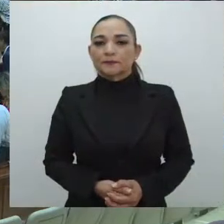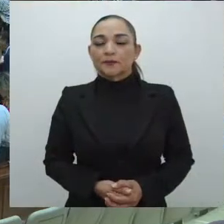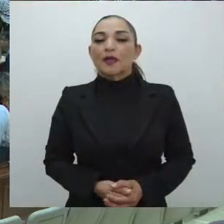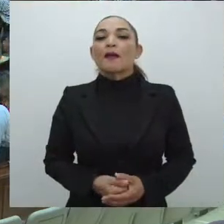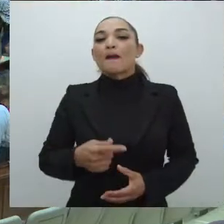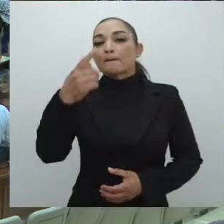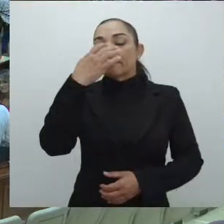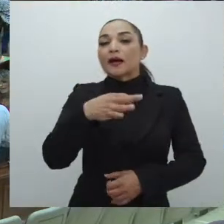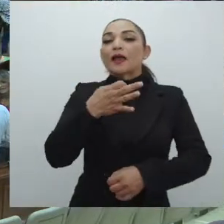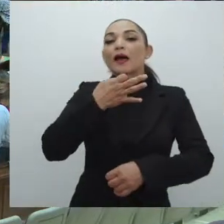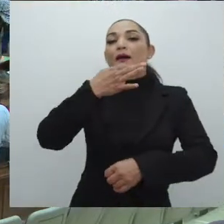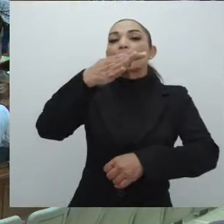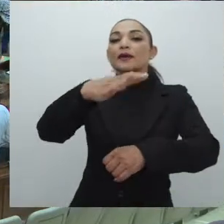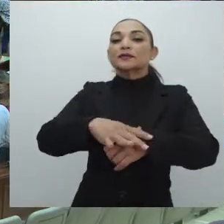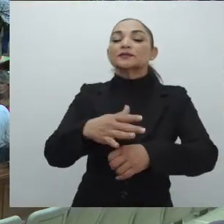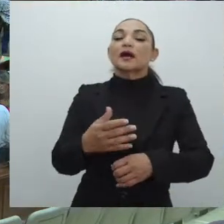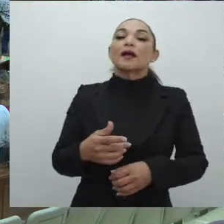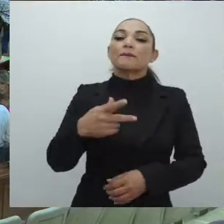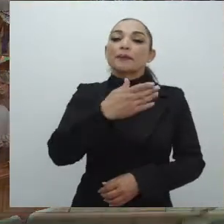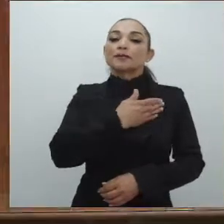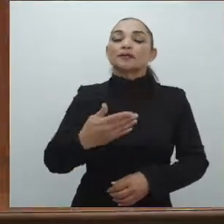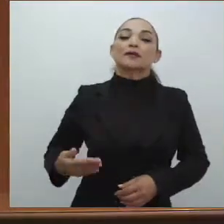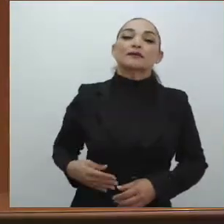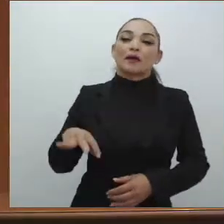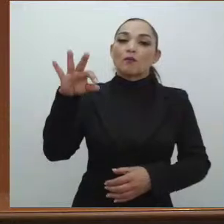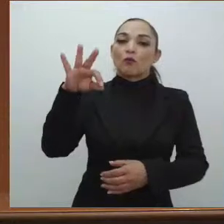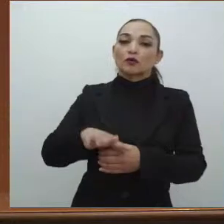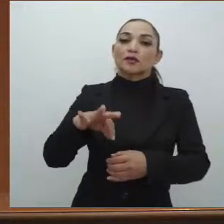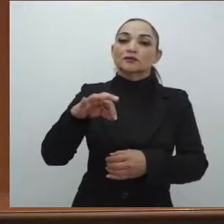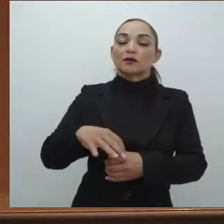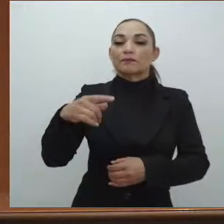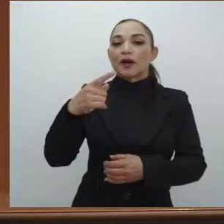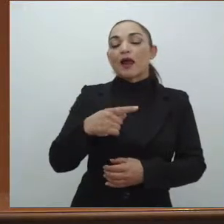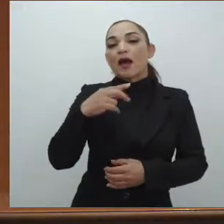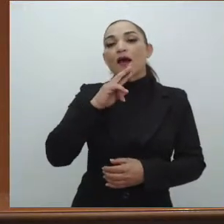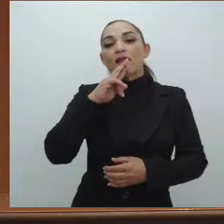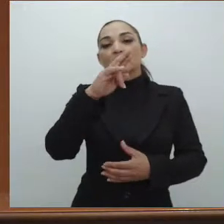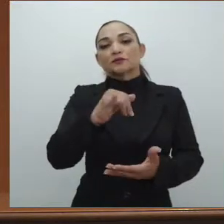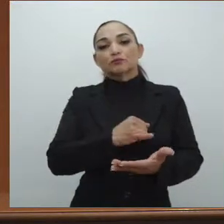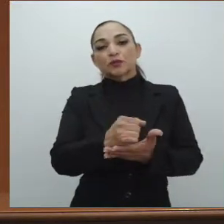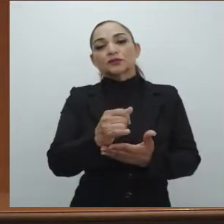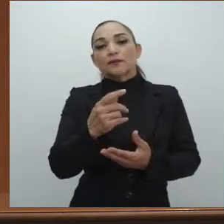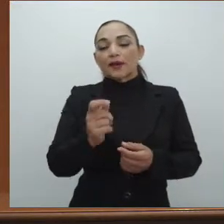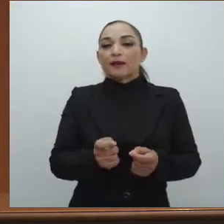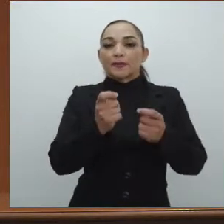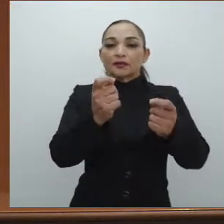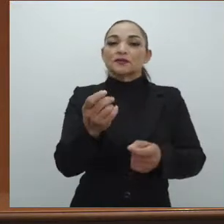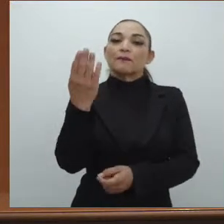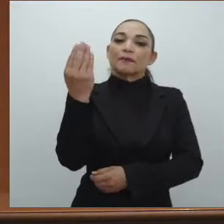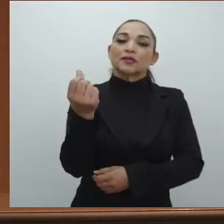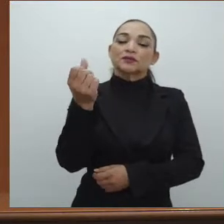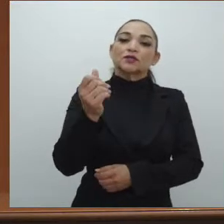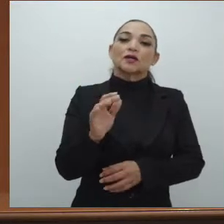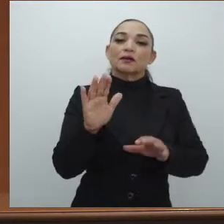Para informar, diputado presidente, que la votación para el dictamen que propone conceder pensión por retiro anticipado a